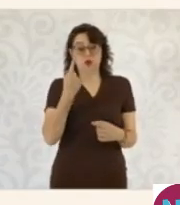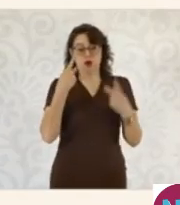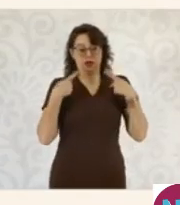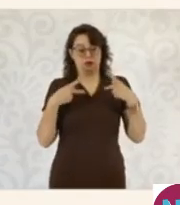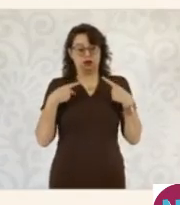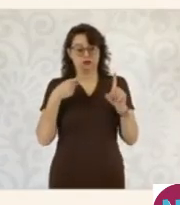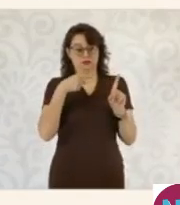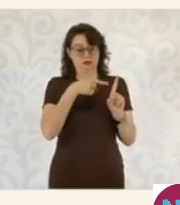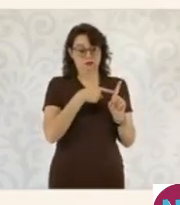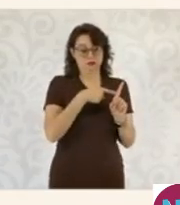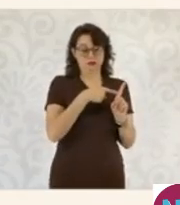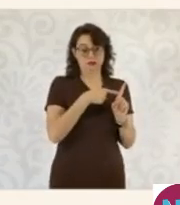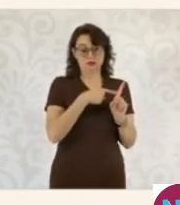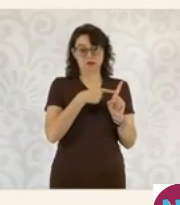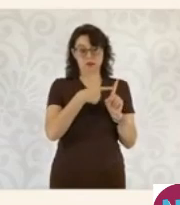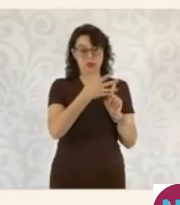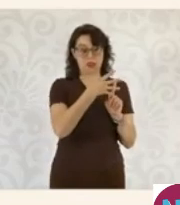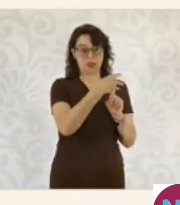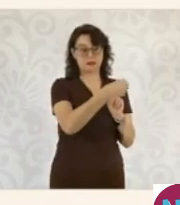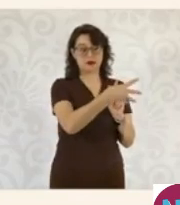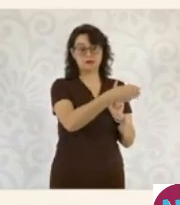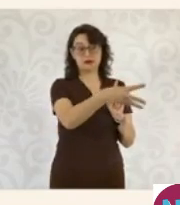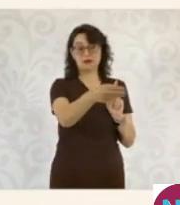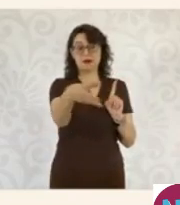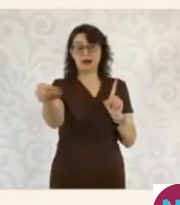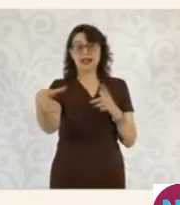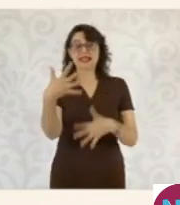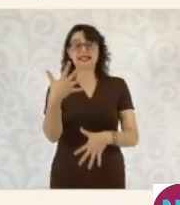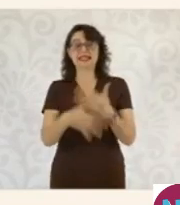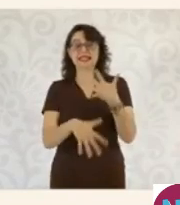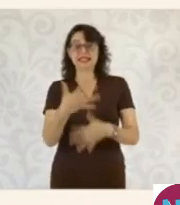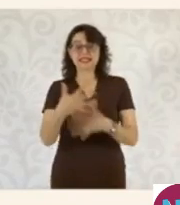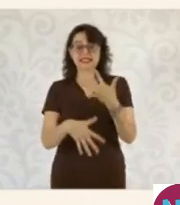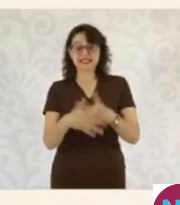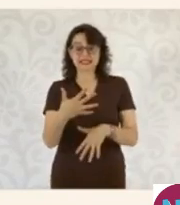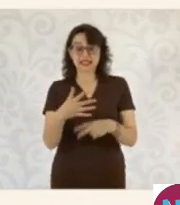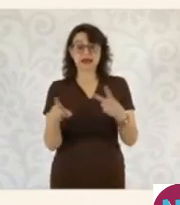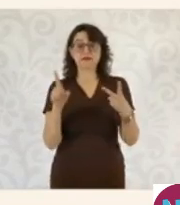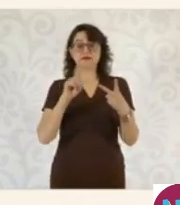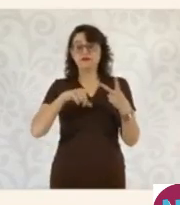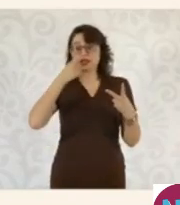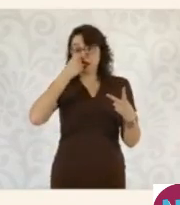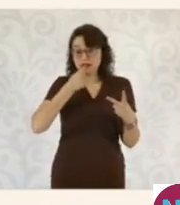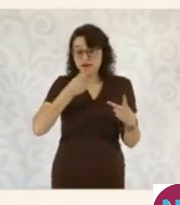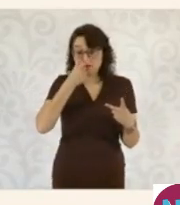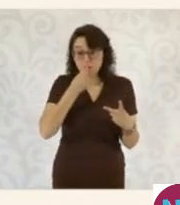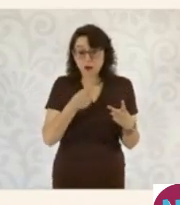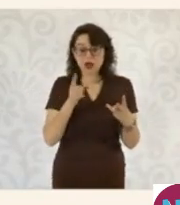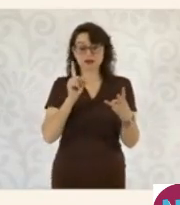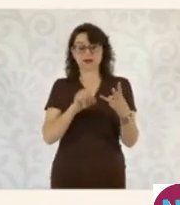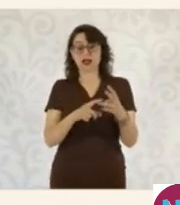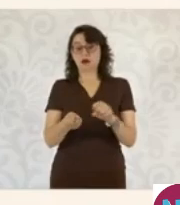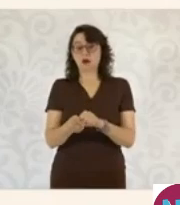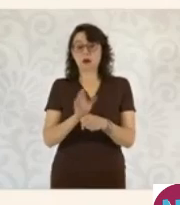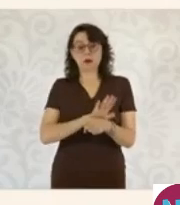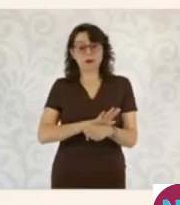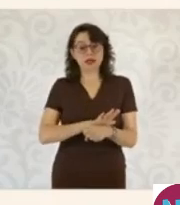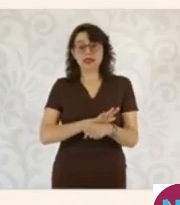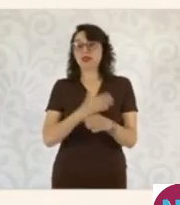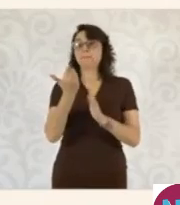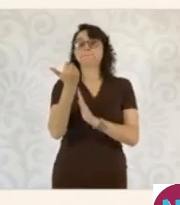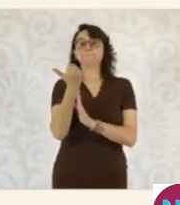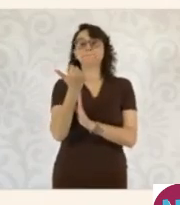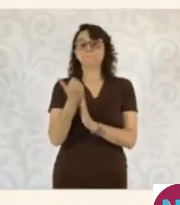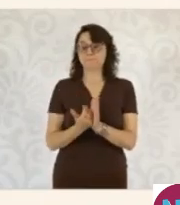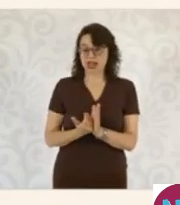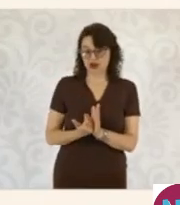puede contagiar a 15 más. Como ustedes ven, está por encima de la influenza, del COVID, de la varicela y de